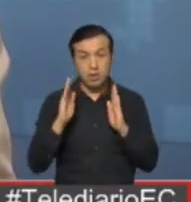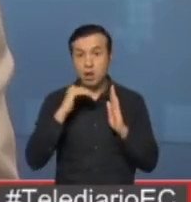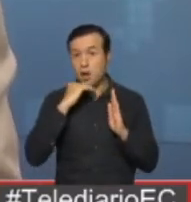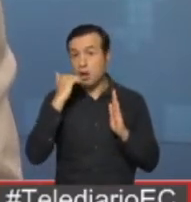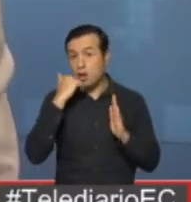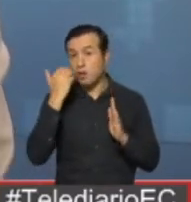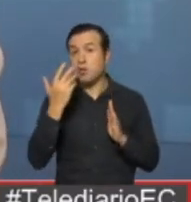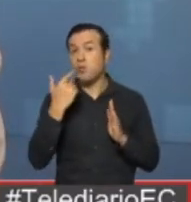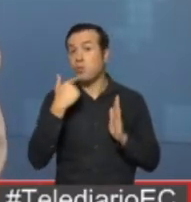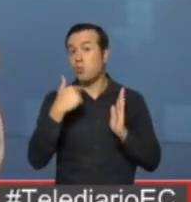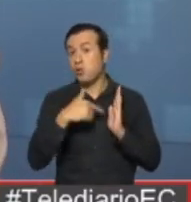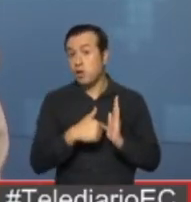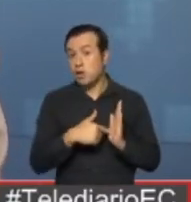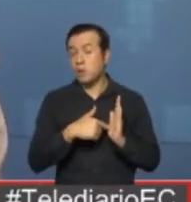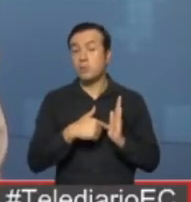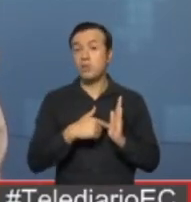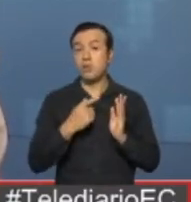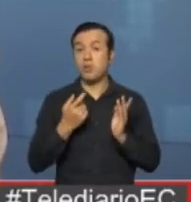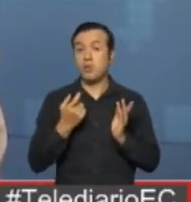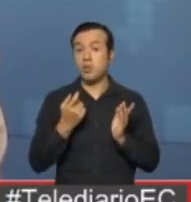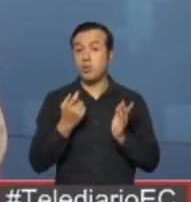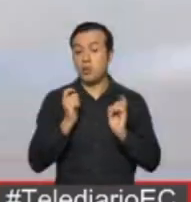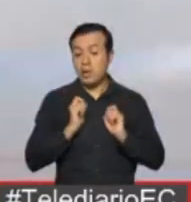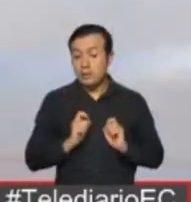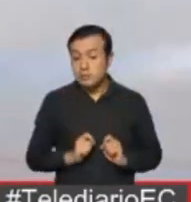tanto para prevenir como para la atención